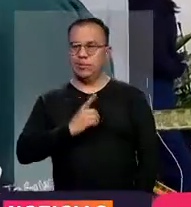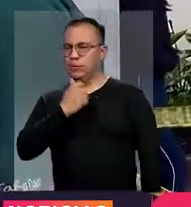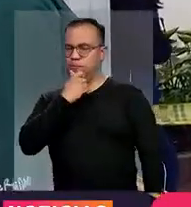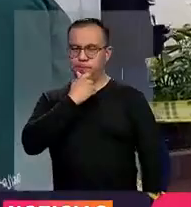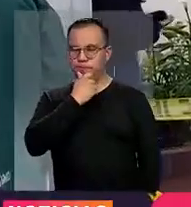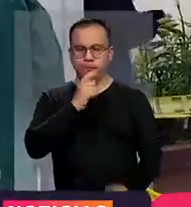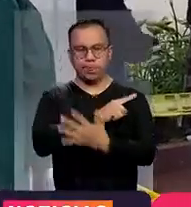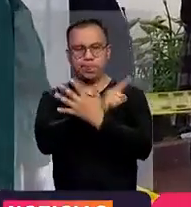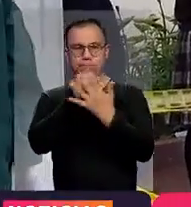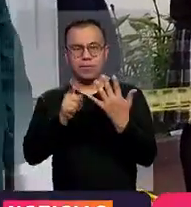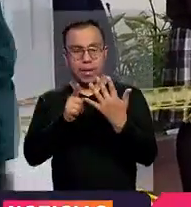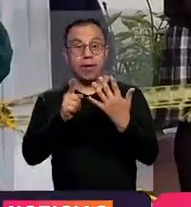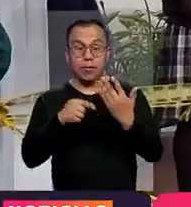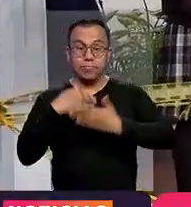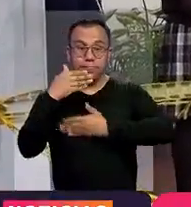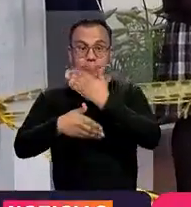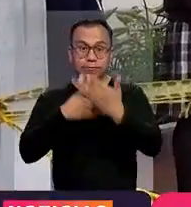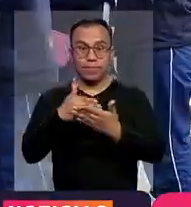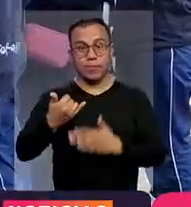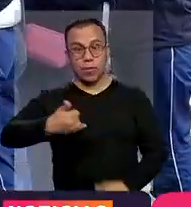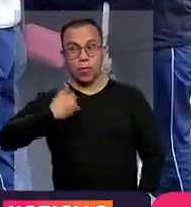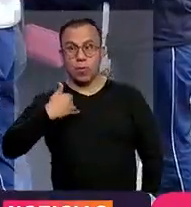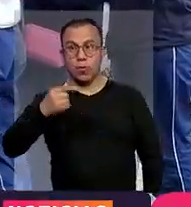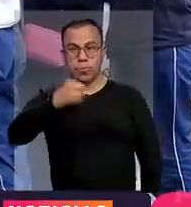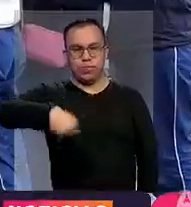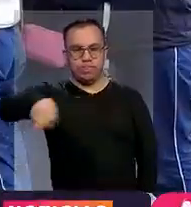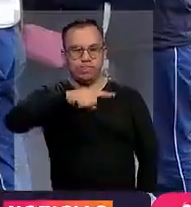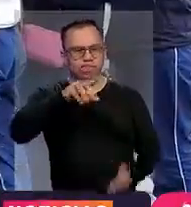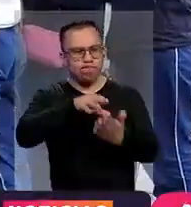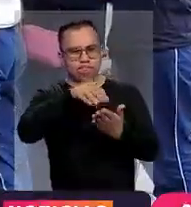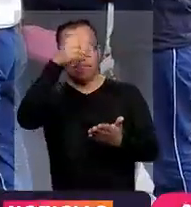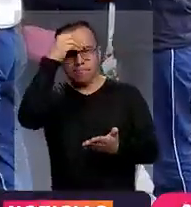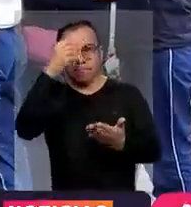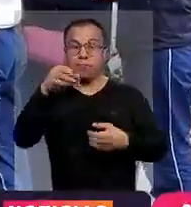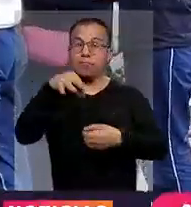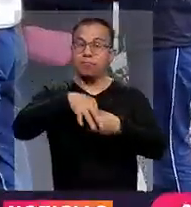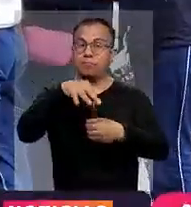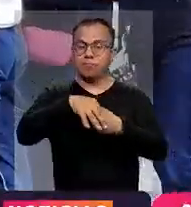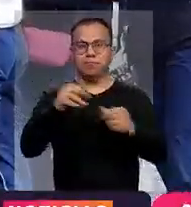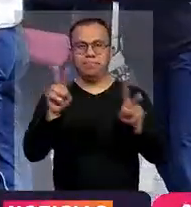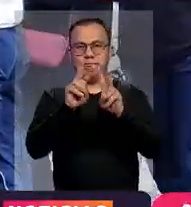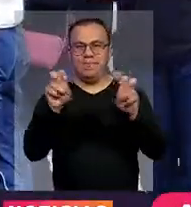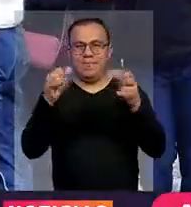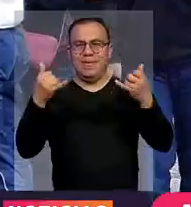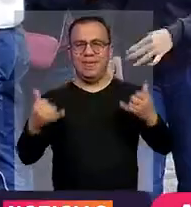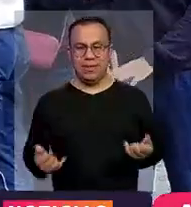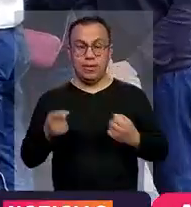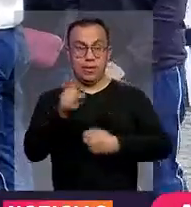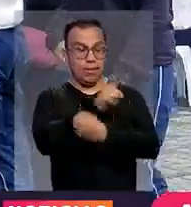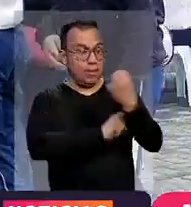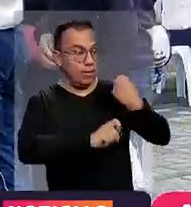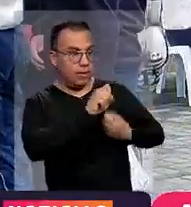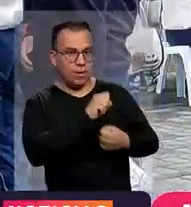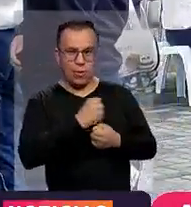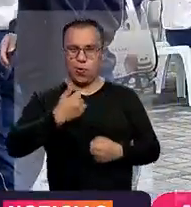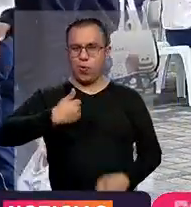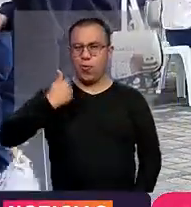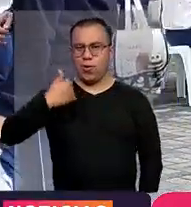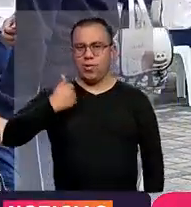elección. Un medio para que los jóvenes aprendan a votar, porque en las elecciones del año pasado,